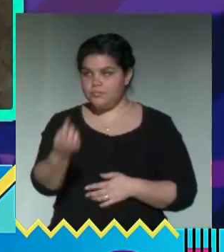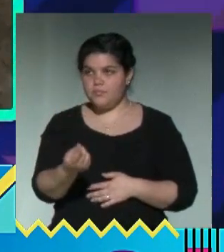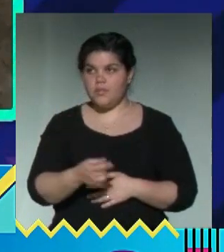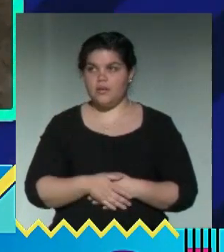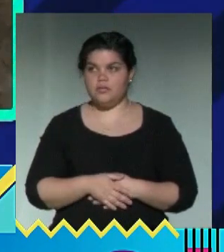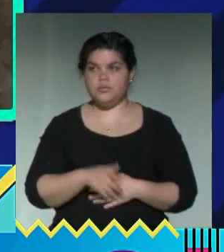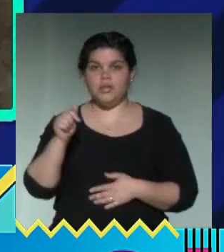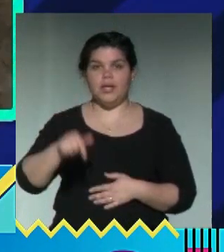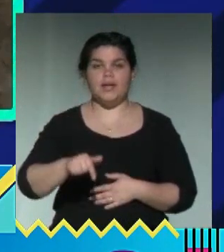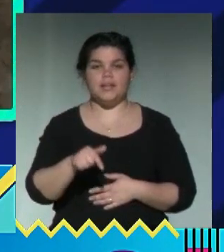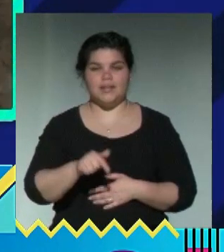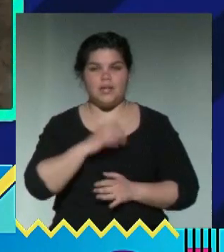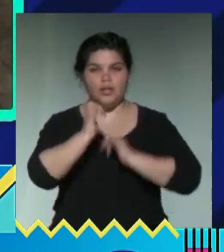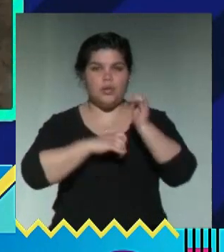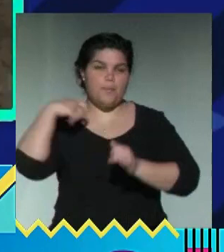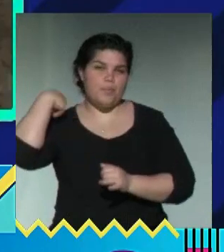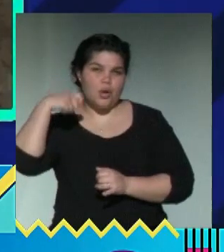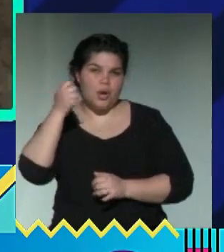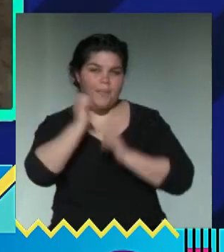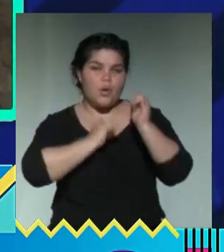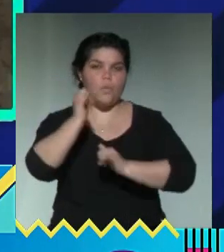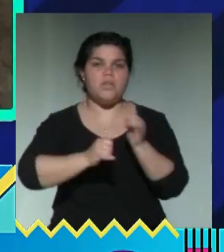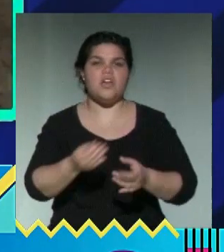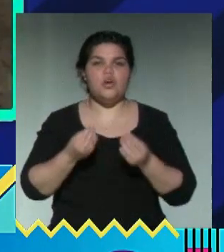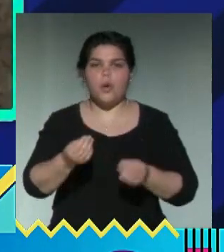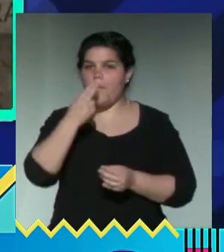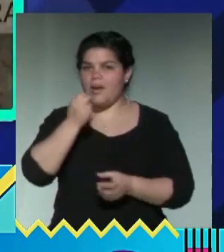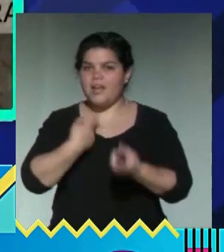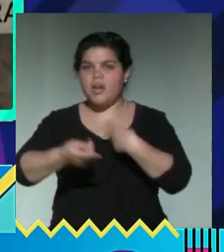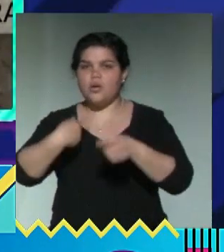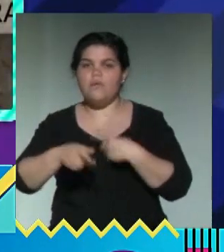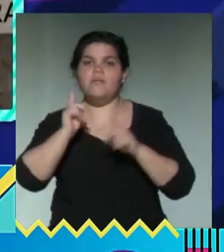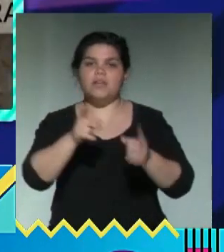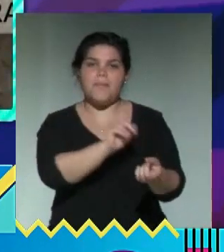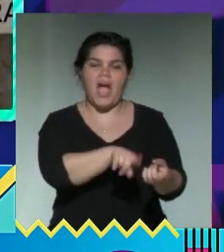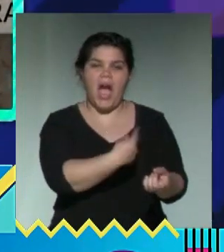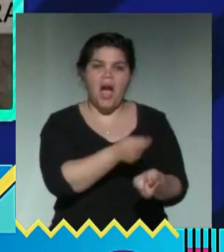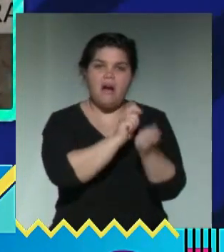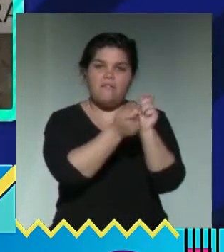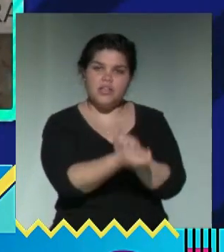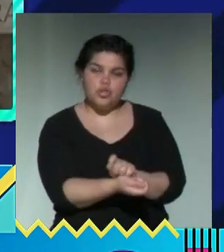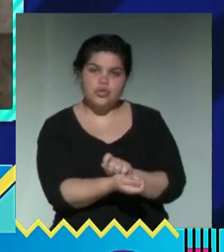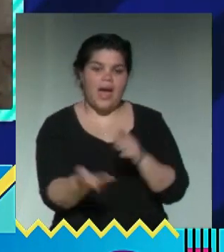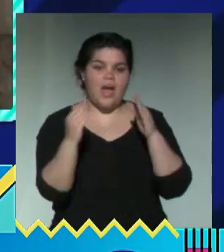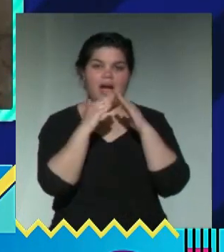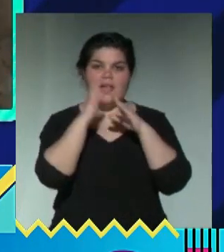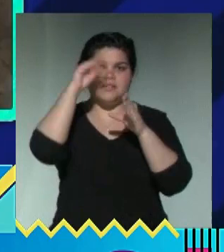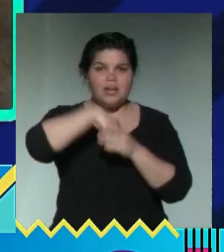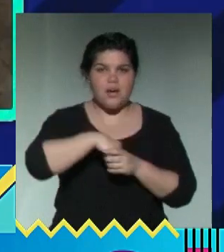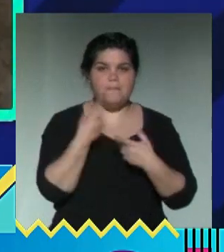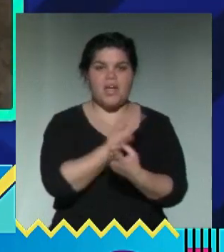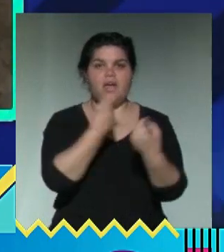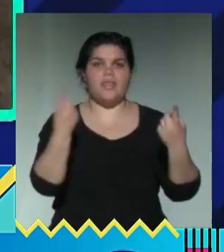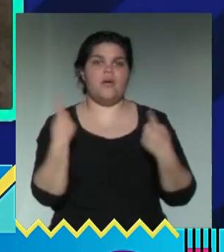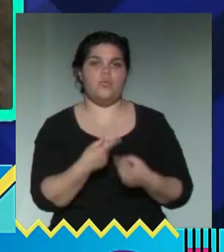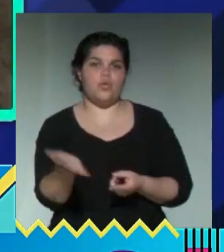hablado mucho del impacto que tiene el uso de las energías renovables, del cambio de hábitos dentro del propio uso domiciliario,